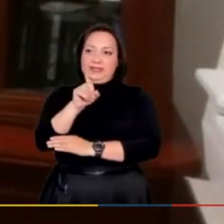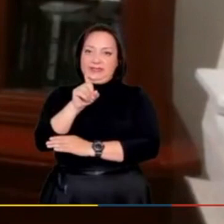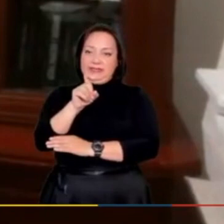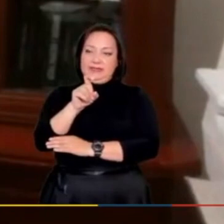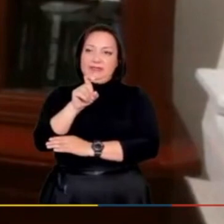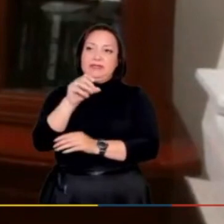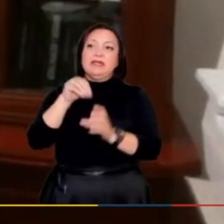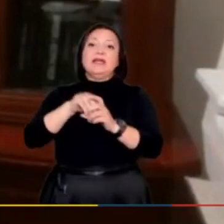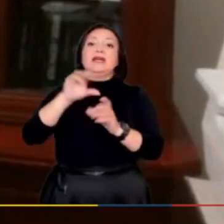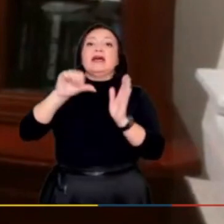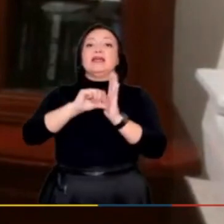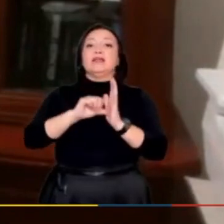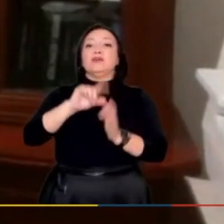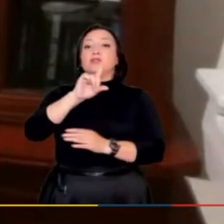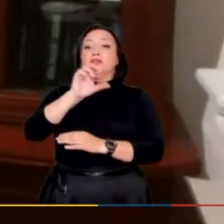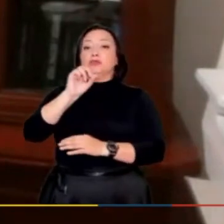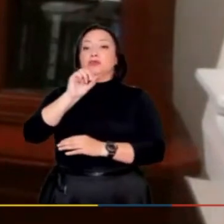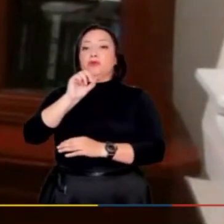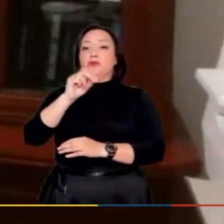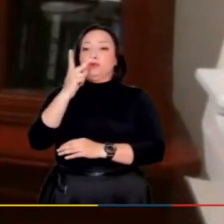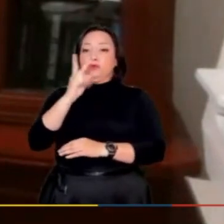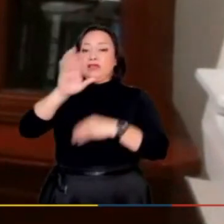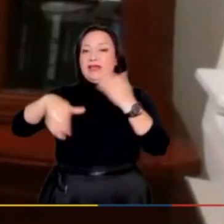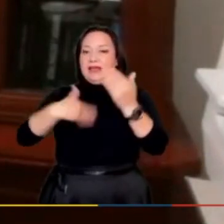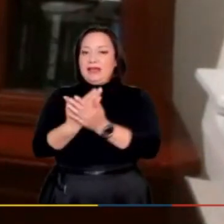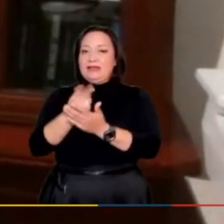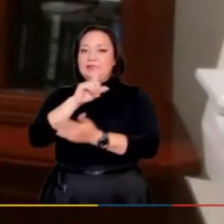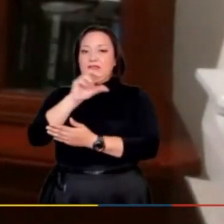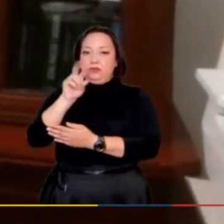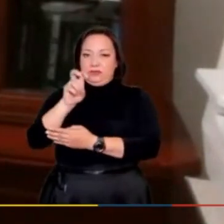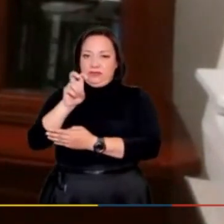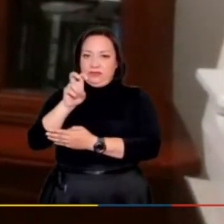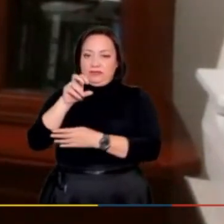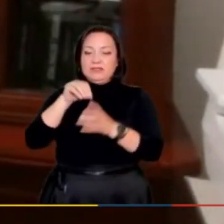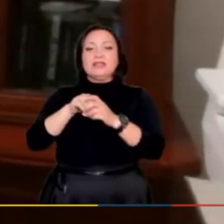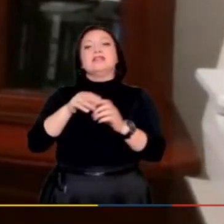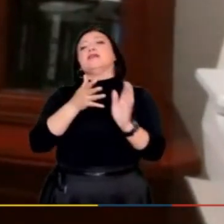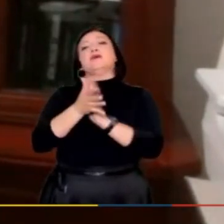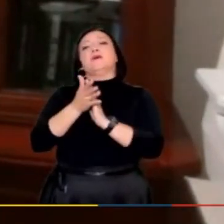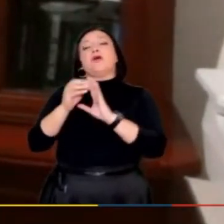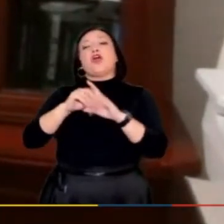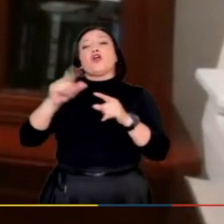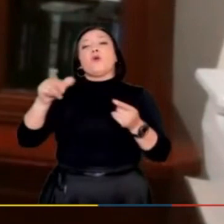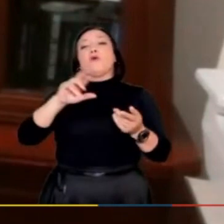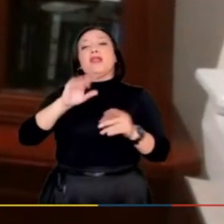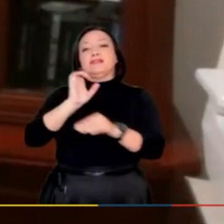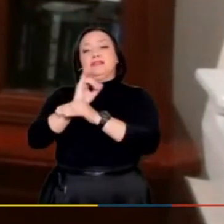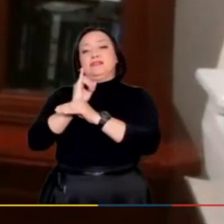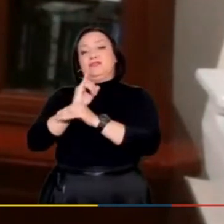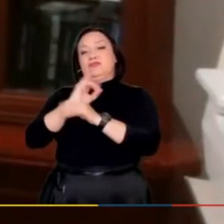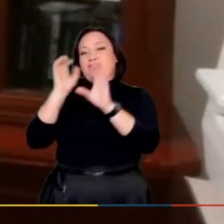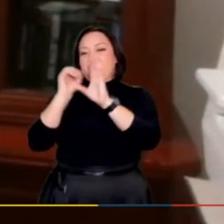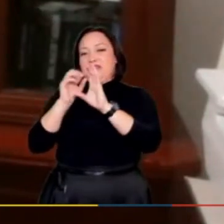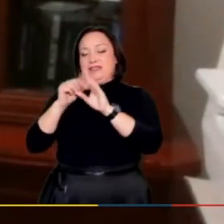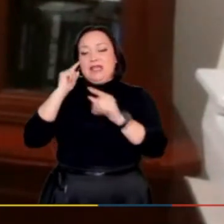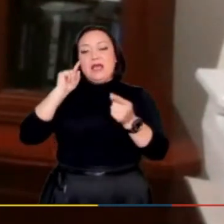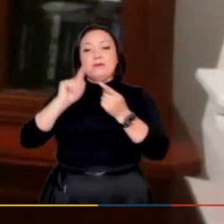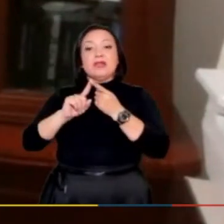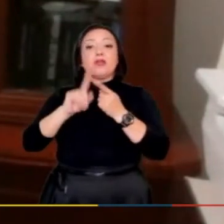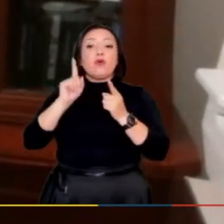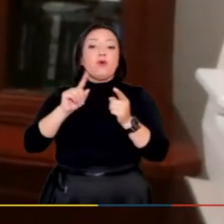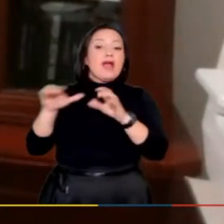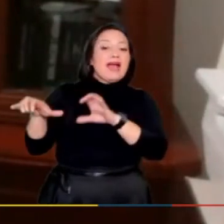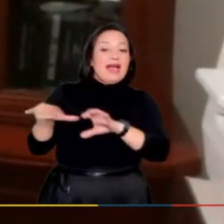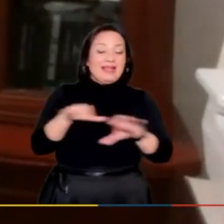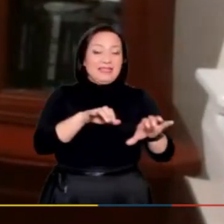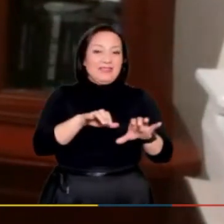dedican los artículos 102 a 107, lo relacionado con la incidencia de las instituciones financieras en la prevención de actividades